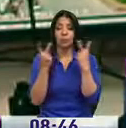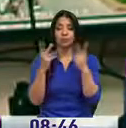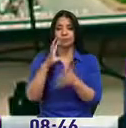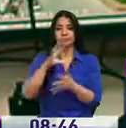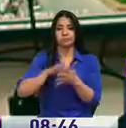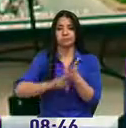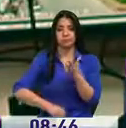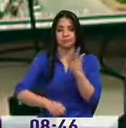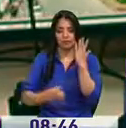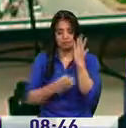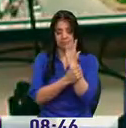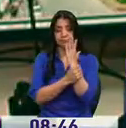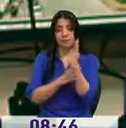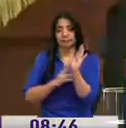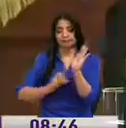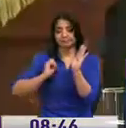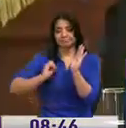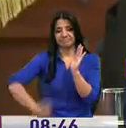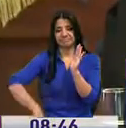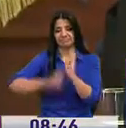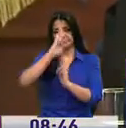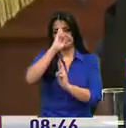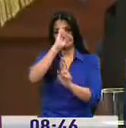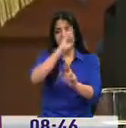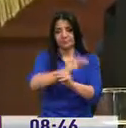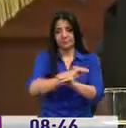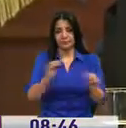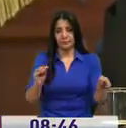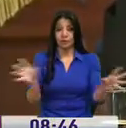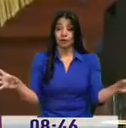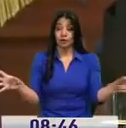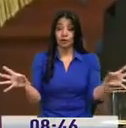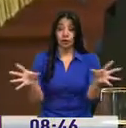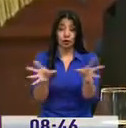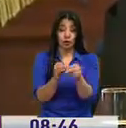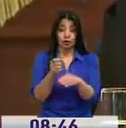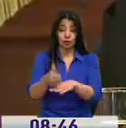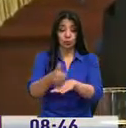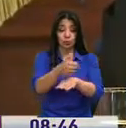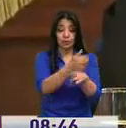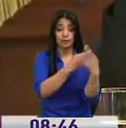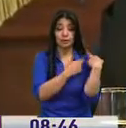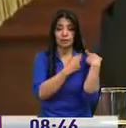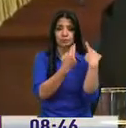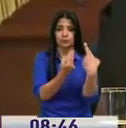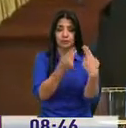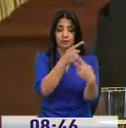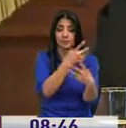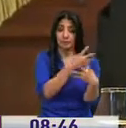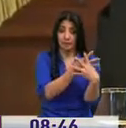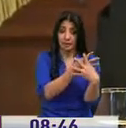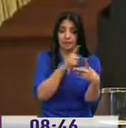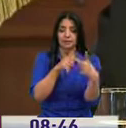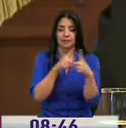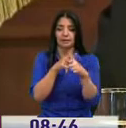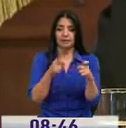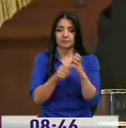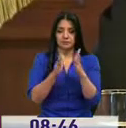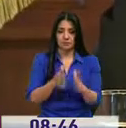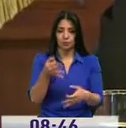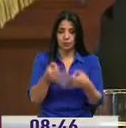el dispositivo electrónico. Se ha destituido a toda la cadena de responsabilidad de rehabilitación social del exministerio de